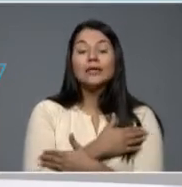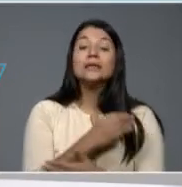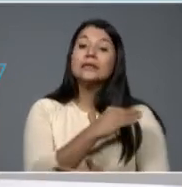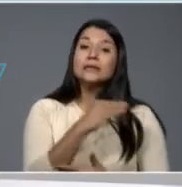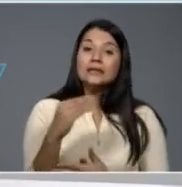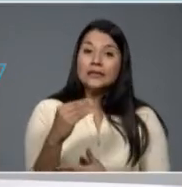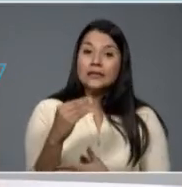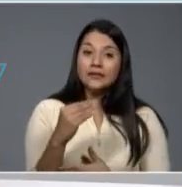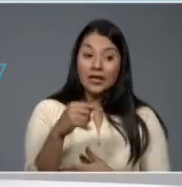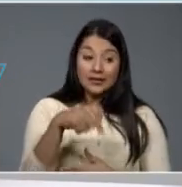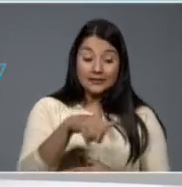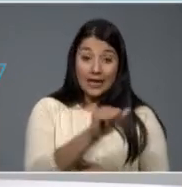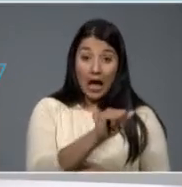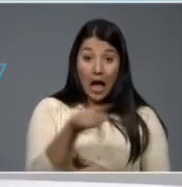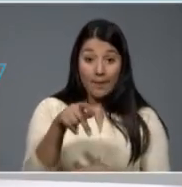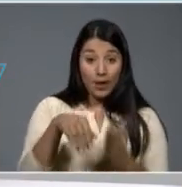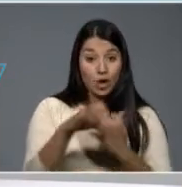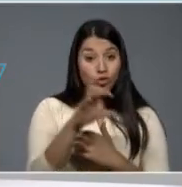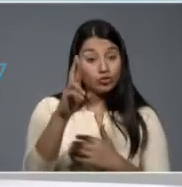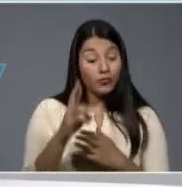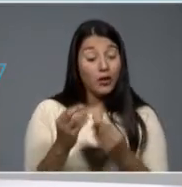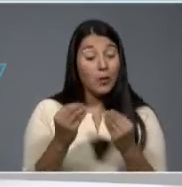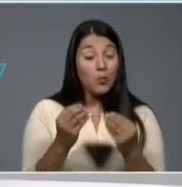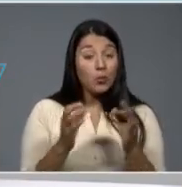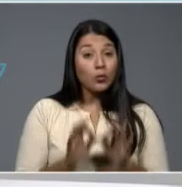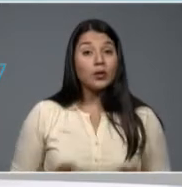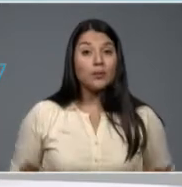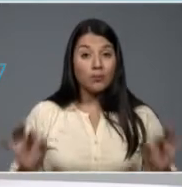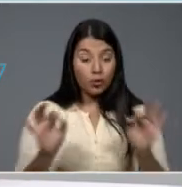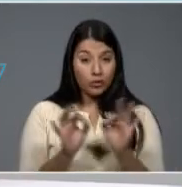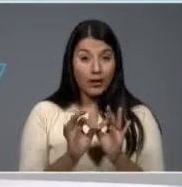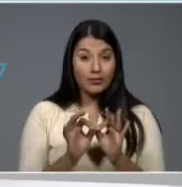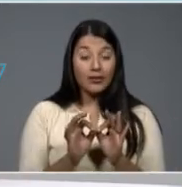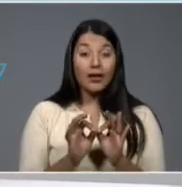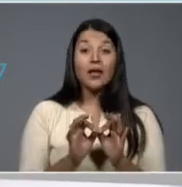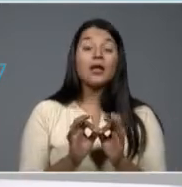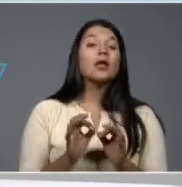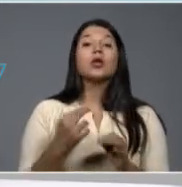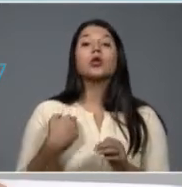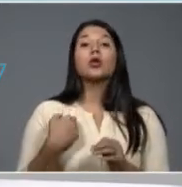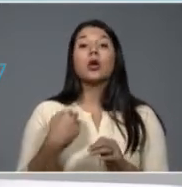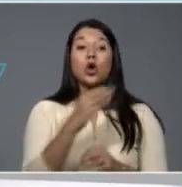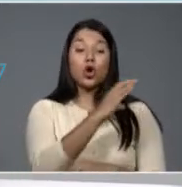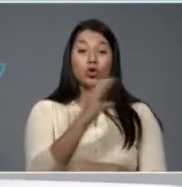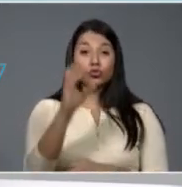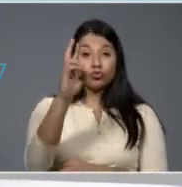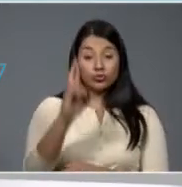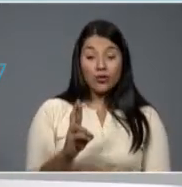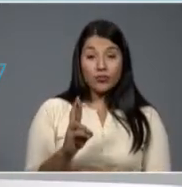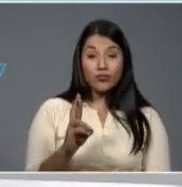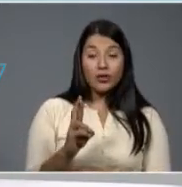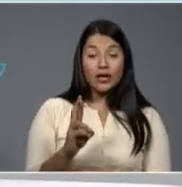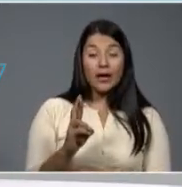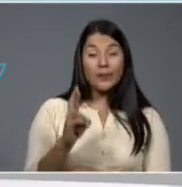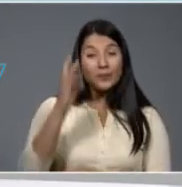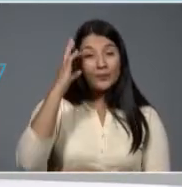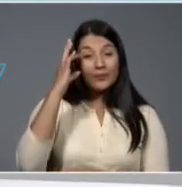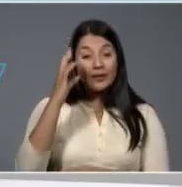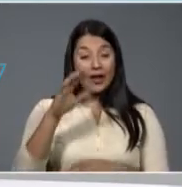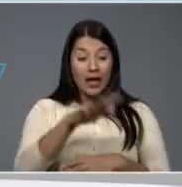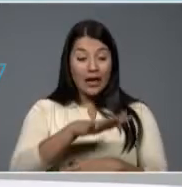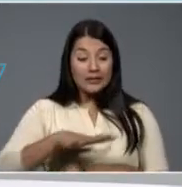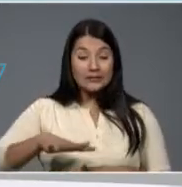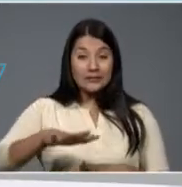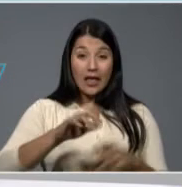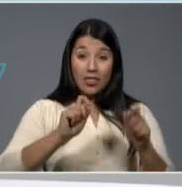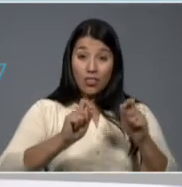herramienta, pues en Costa Rica ha tenido un boom significativo. Somos como país, Costa Rica, yo creo que el entorno educativo